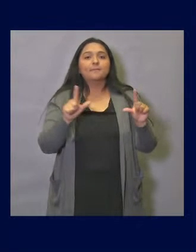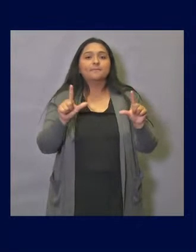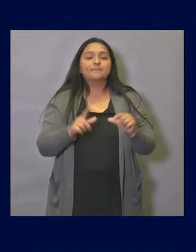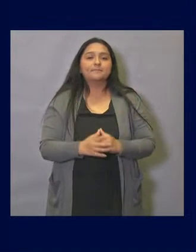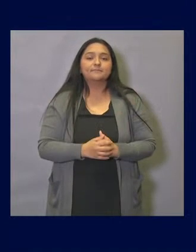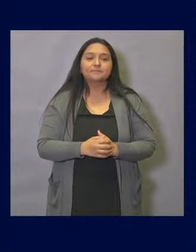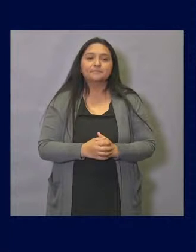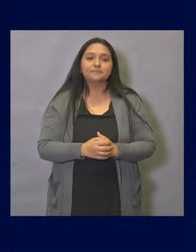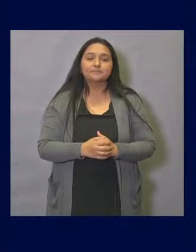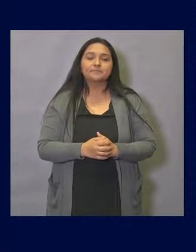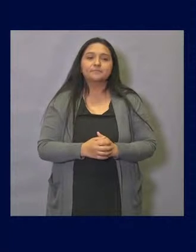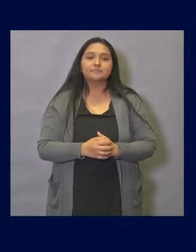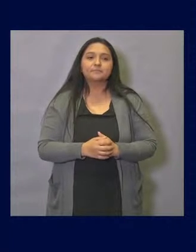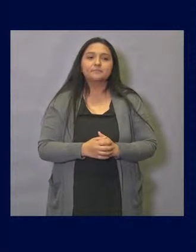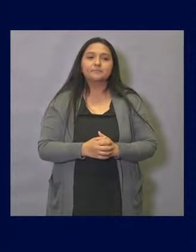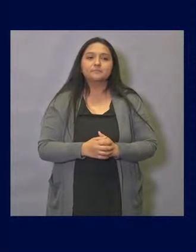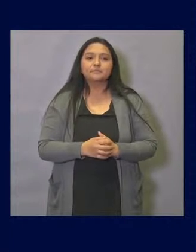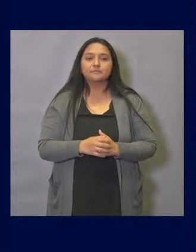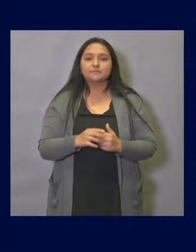Se estima que